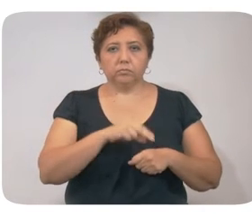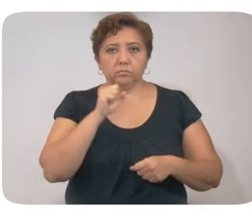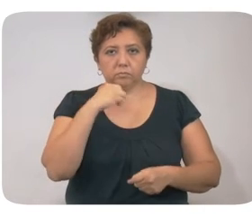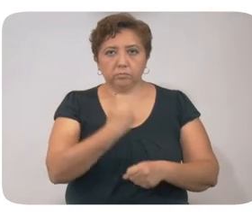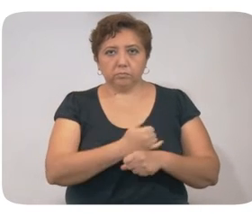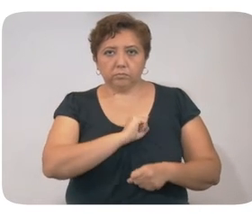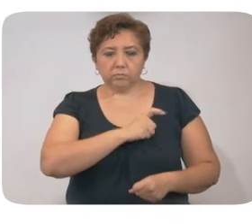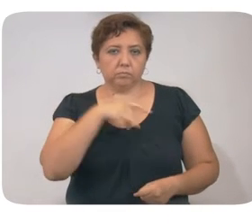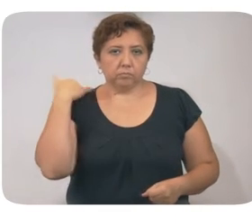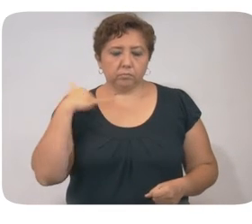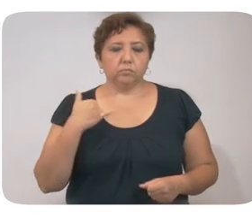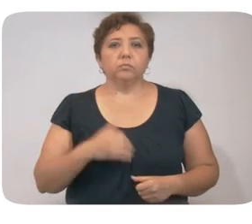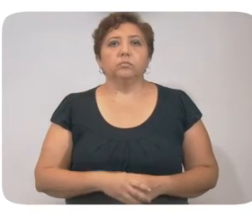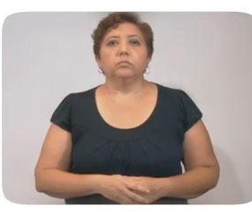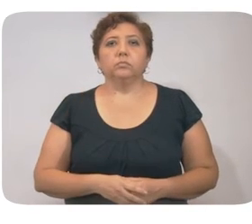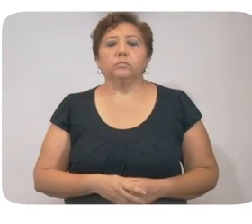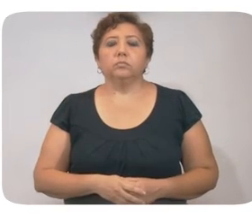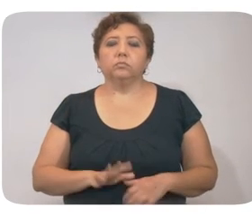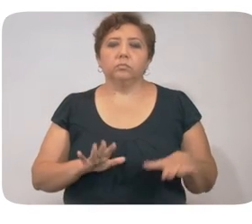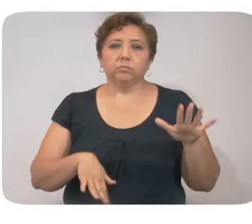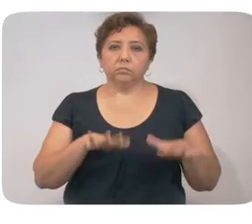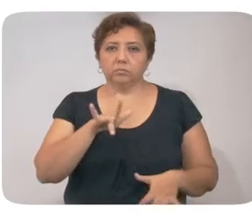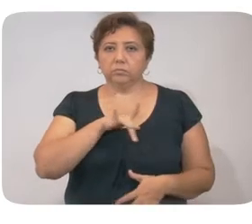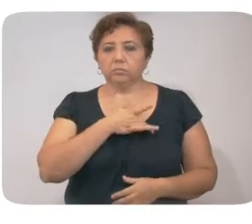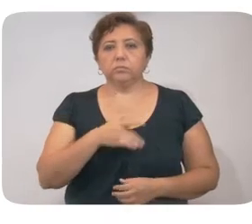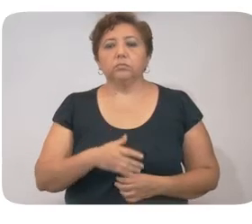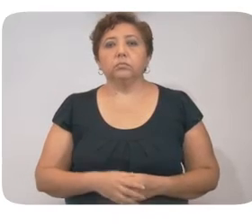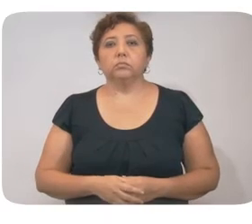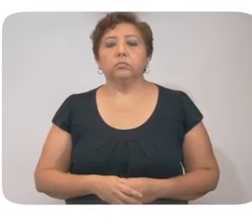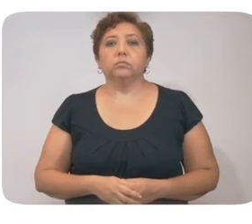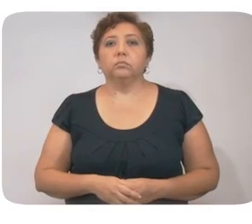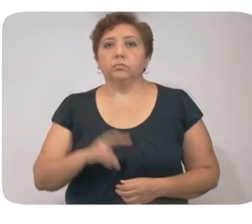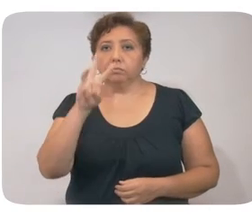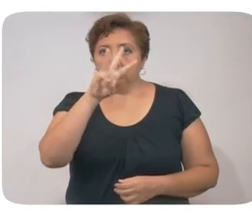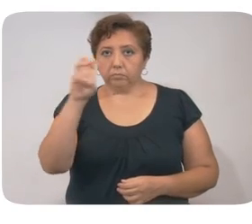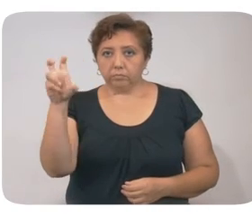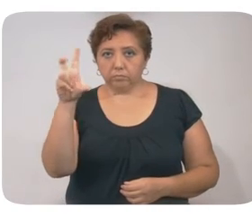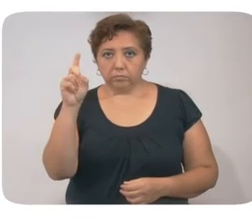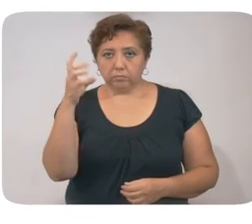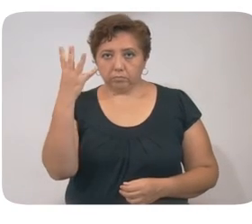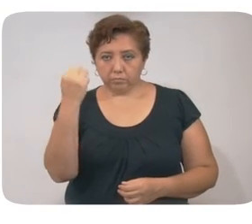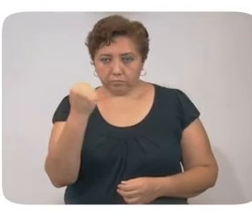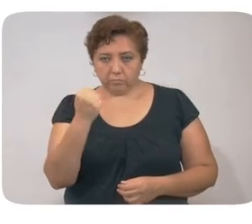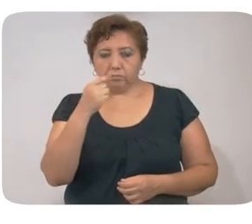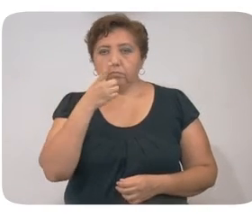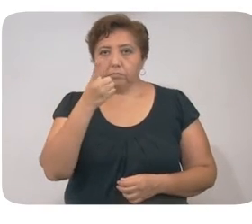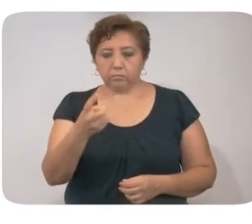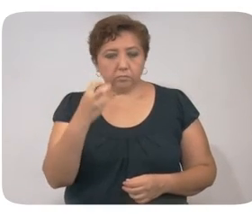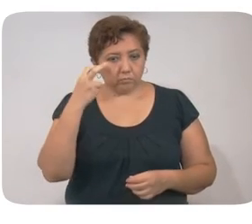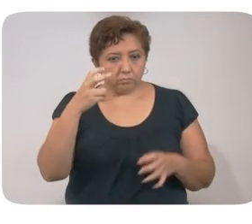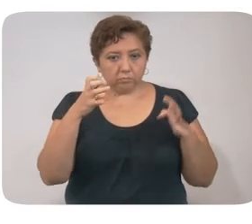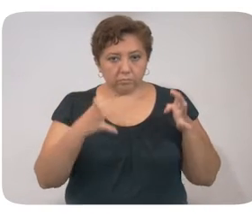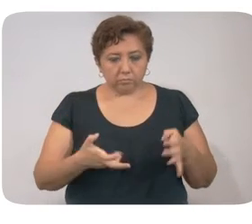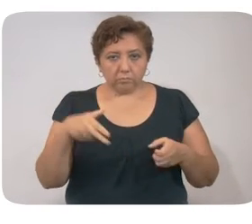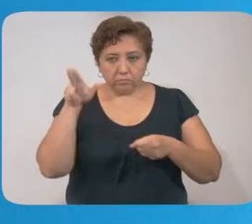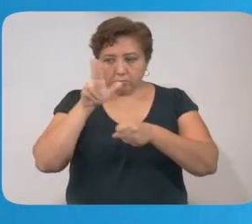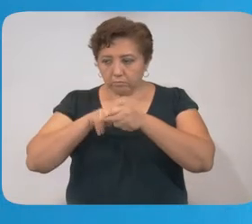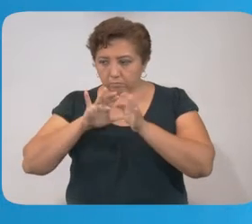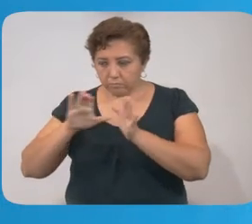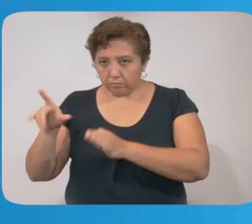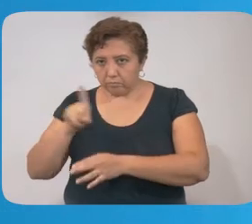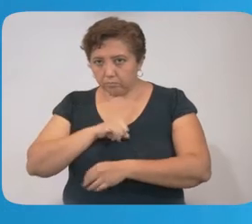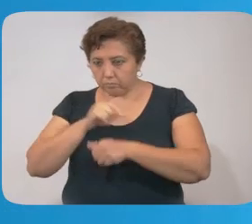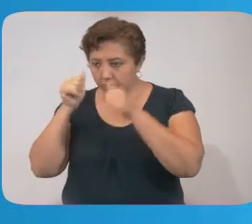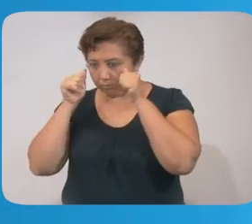Yucatán. Presentan síntomas leves. 339 de los casos confirmados están hospitalizados y en aislamiento total.